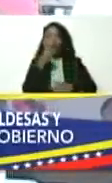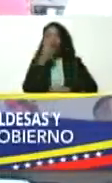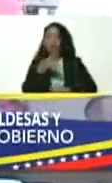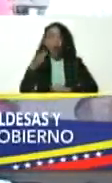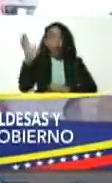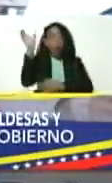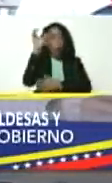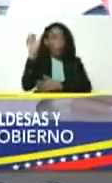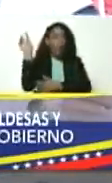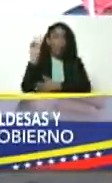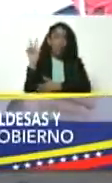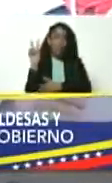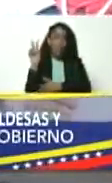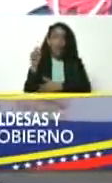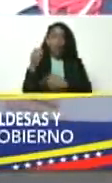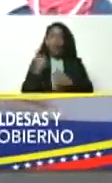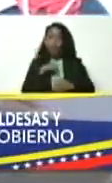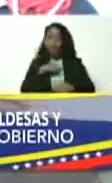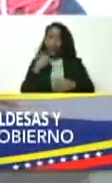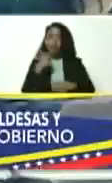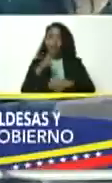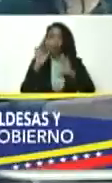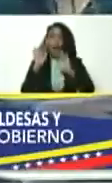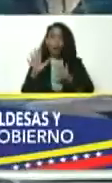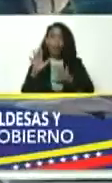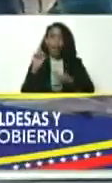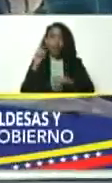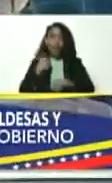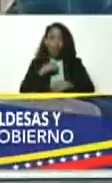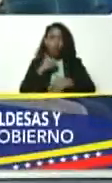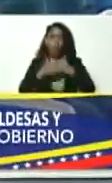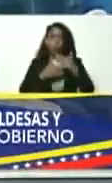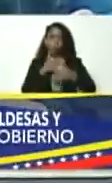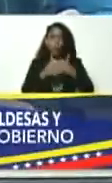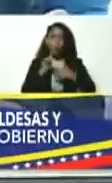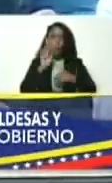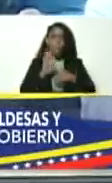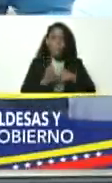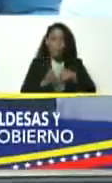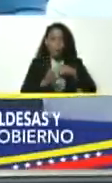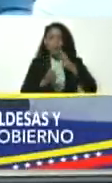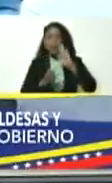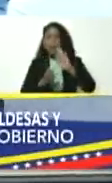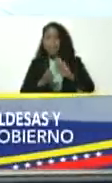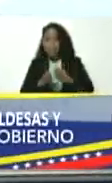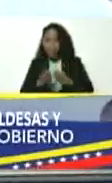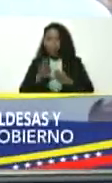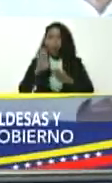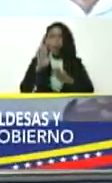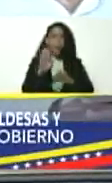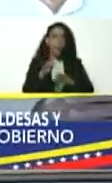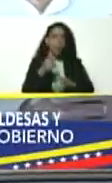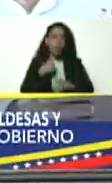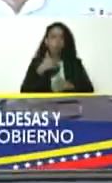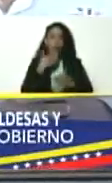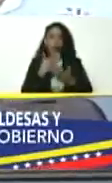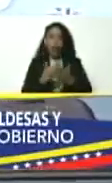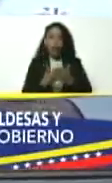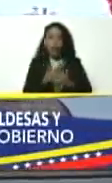venezuela así lo decimos son pasos que estamos dando paso le agradezco al presidente